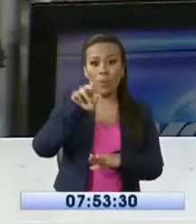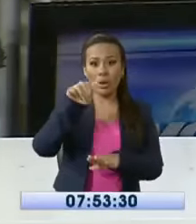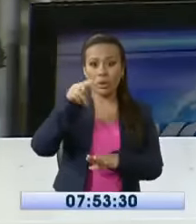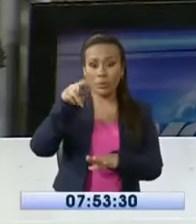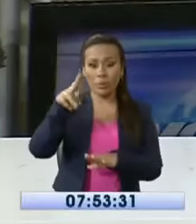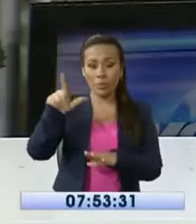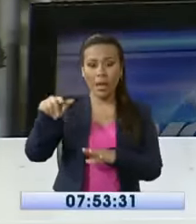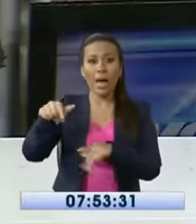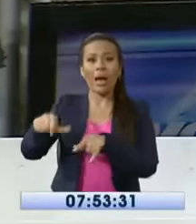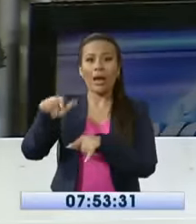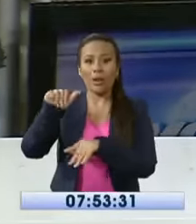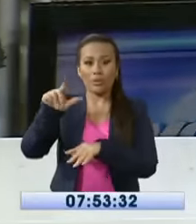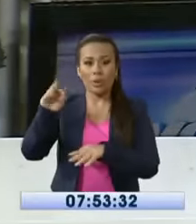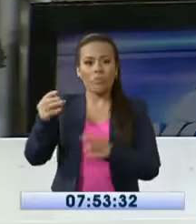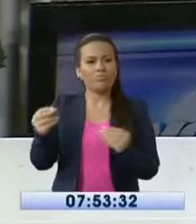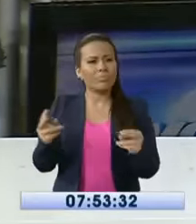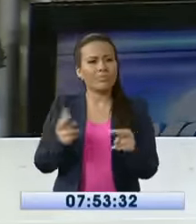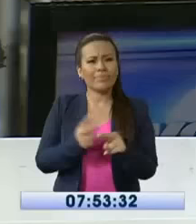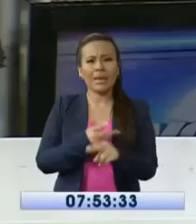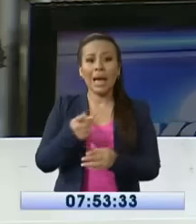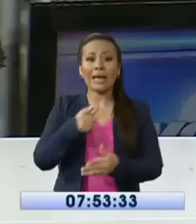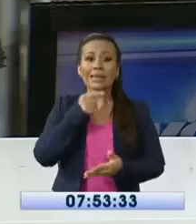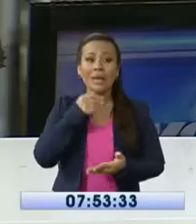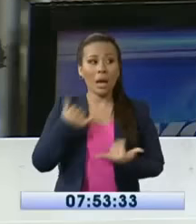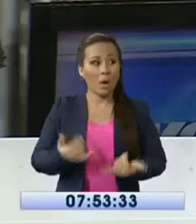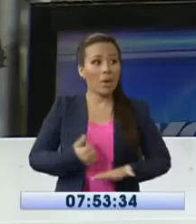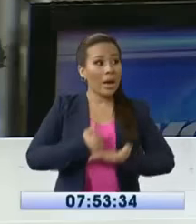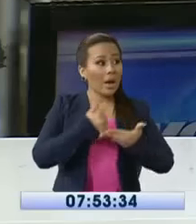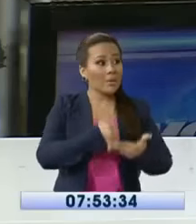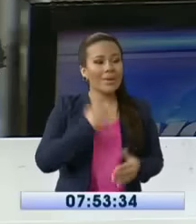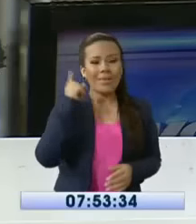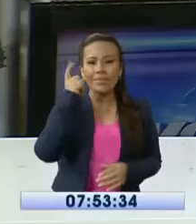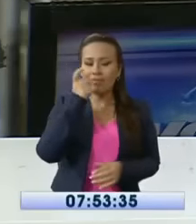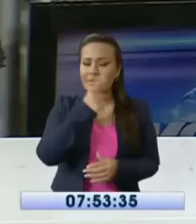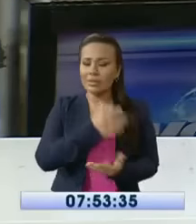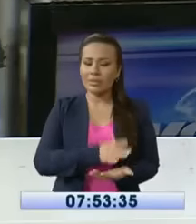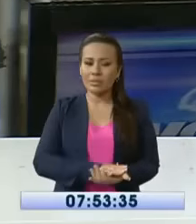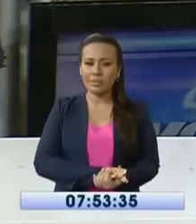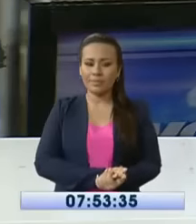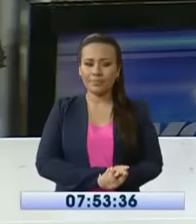que desafortunadamente la ayuda aún no les ha llegado.